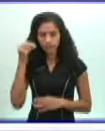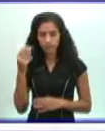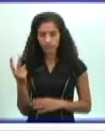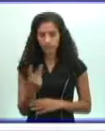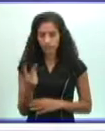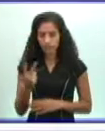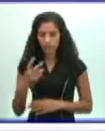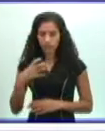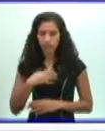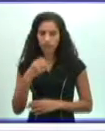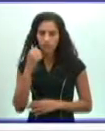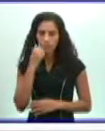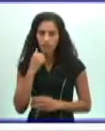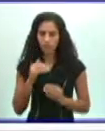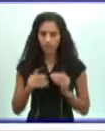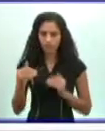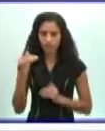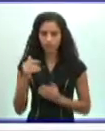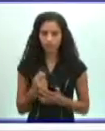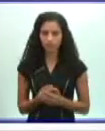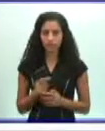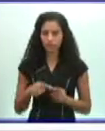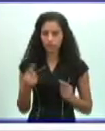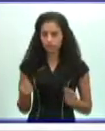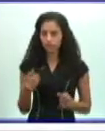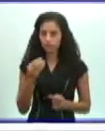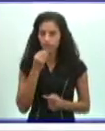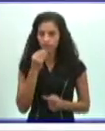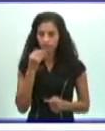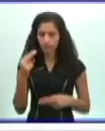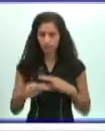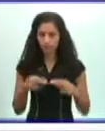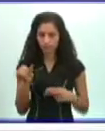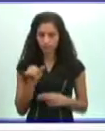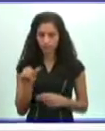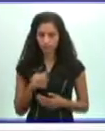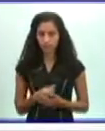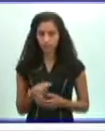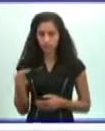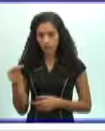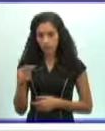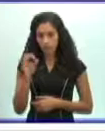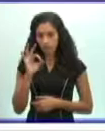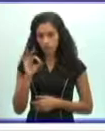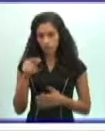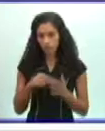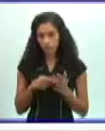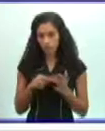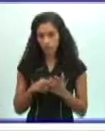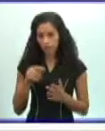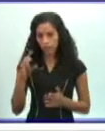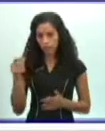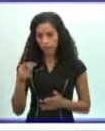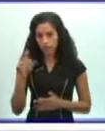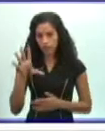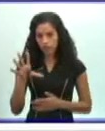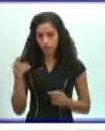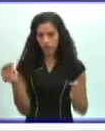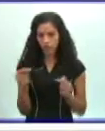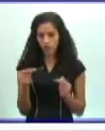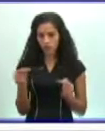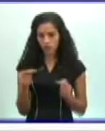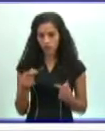ellos tiene mayor módulo. Por esa razón nos ha quedado así. Y menos 8 por menos 5 no es más